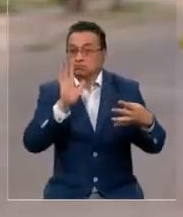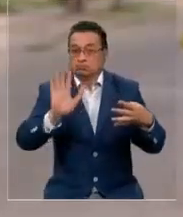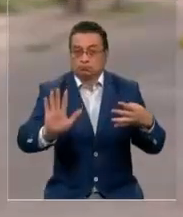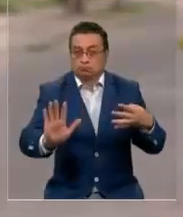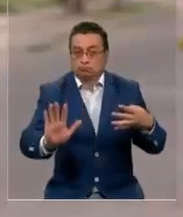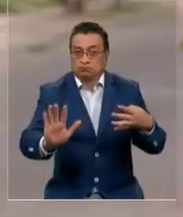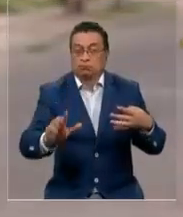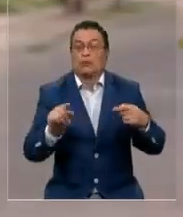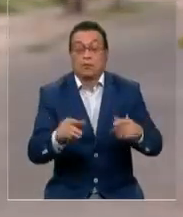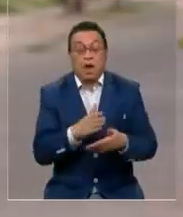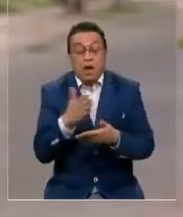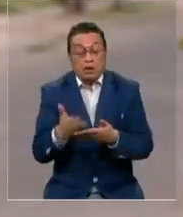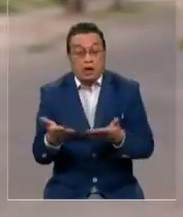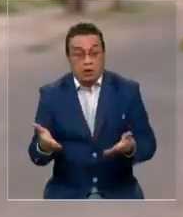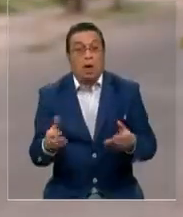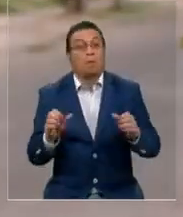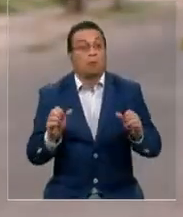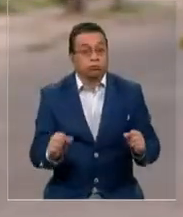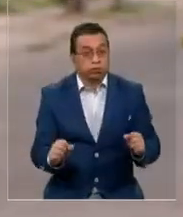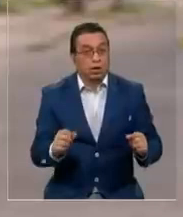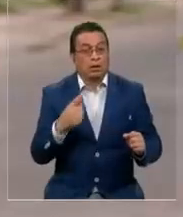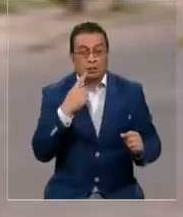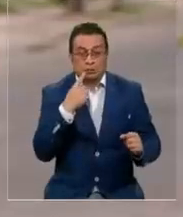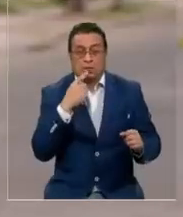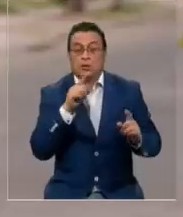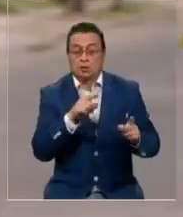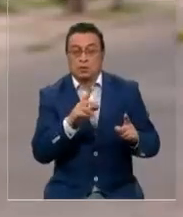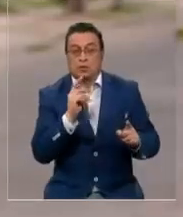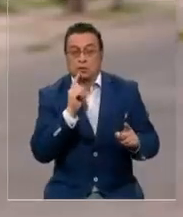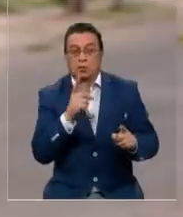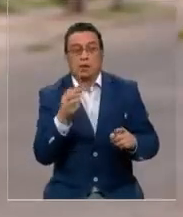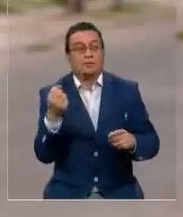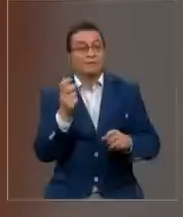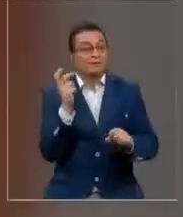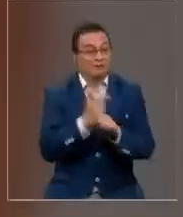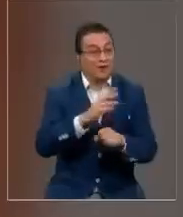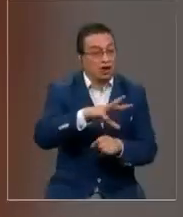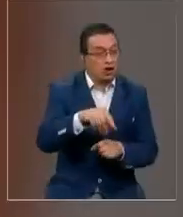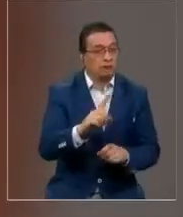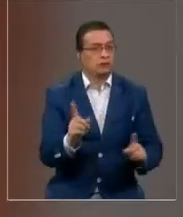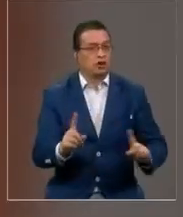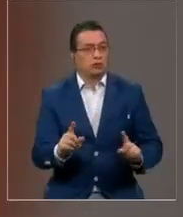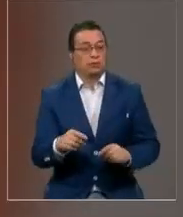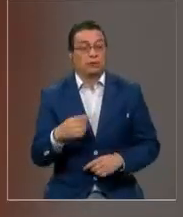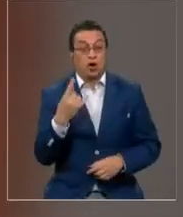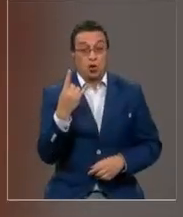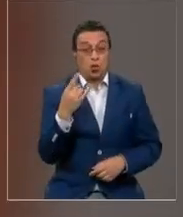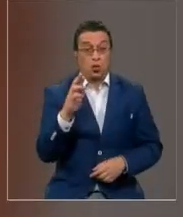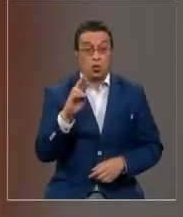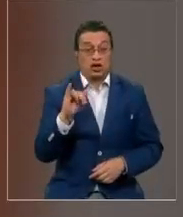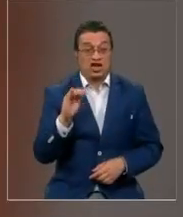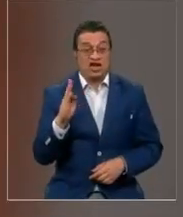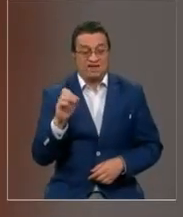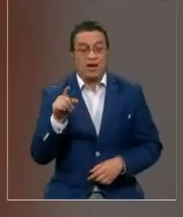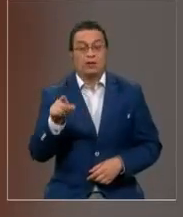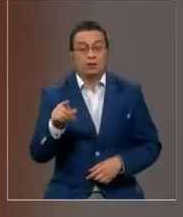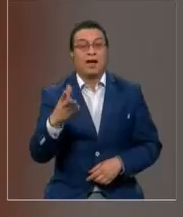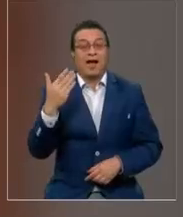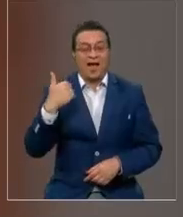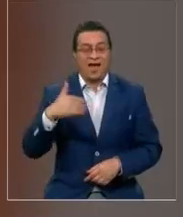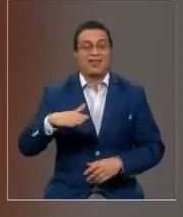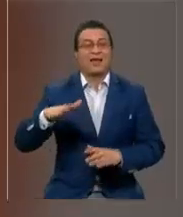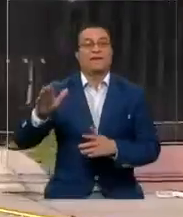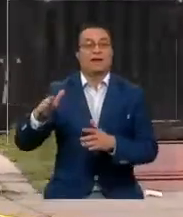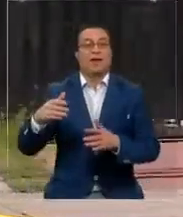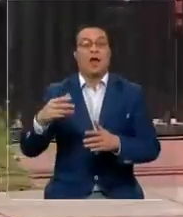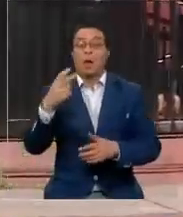obviamente, hasta este punto podríamos de alguna otra forma descartar el móvil del delito de robo. Fernando Uribe habría sido parte de las divisiones inferiores